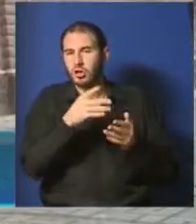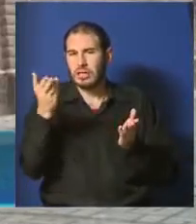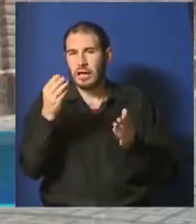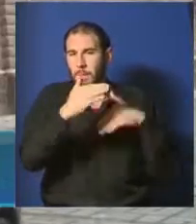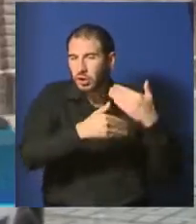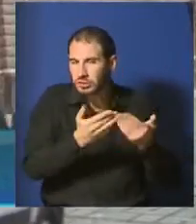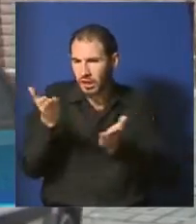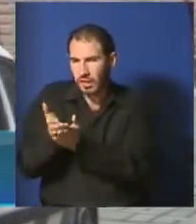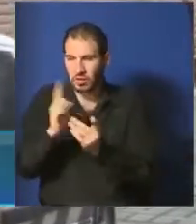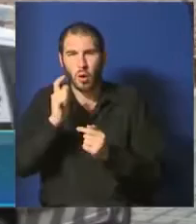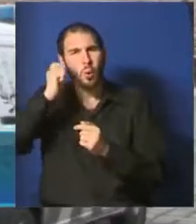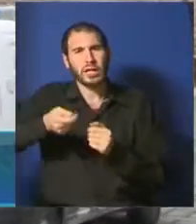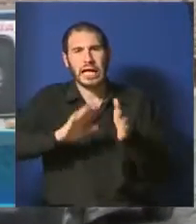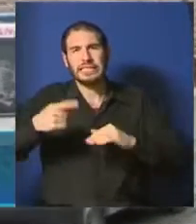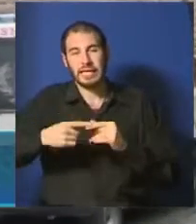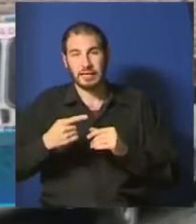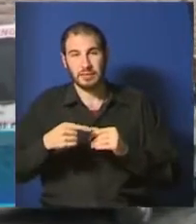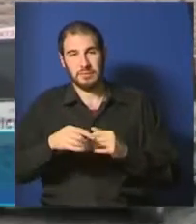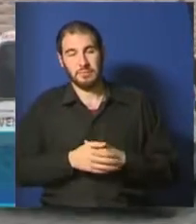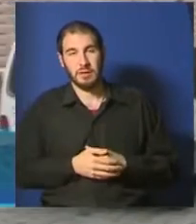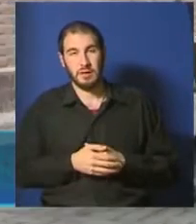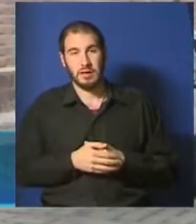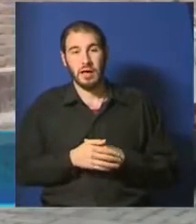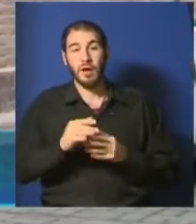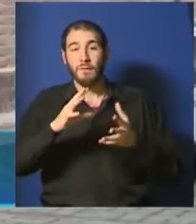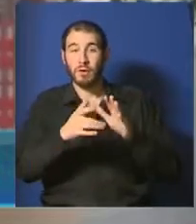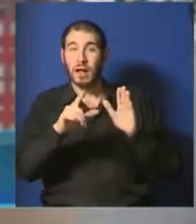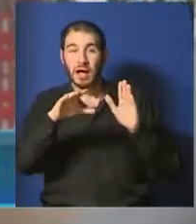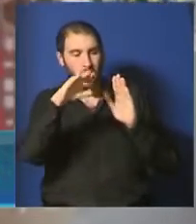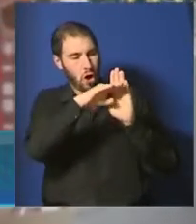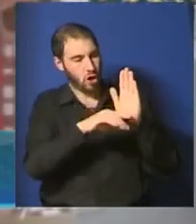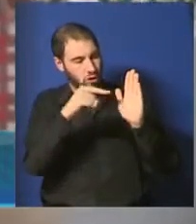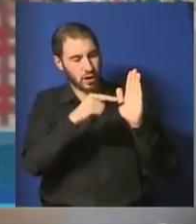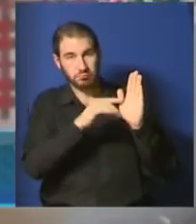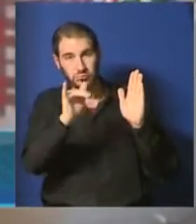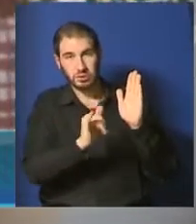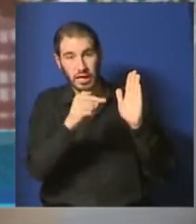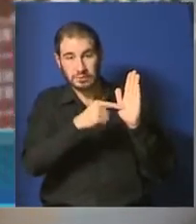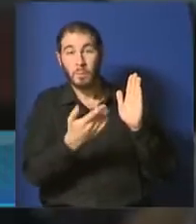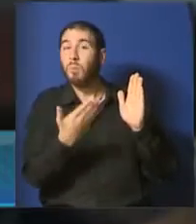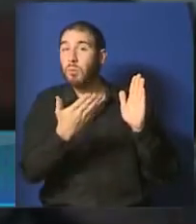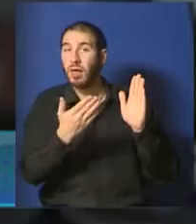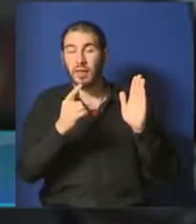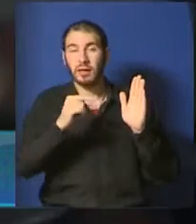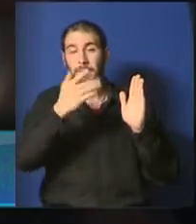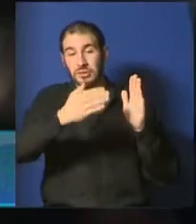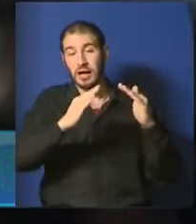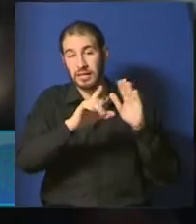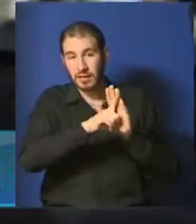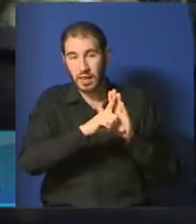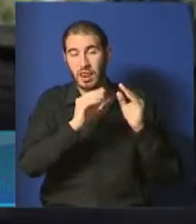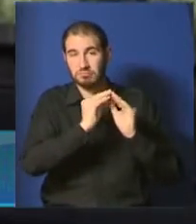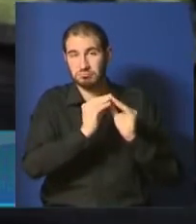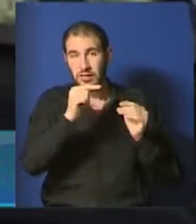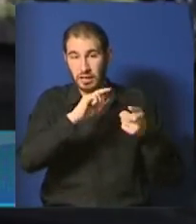penas. El juez lo que hace es aplicar a través del Código de Procedimiento, que es la facultad que tienen los legisladores provinciales